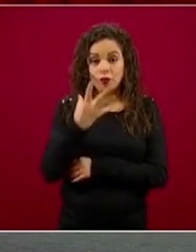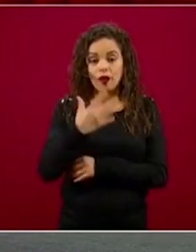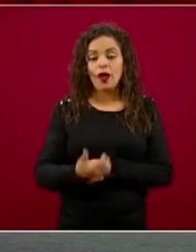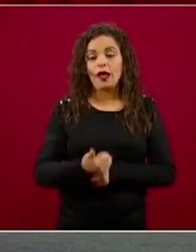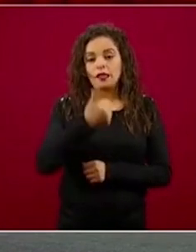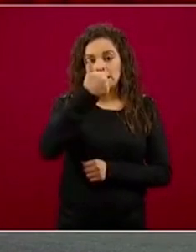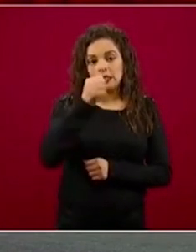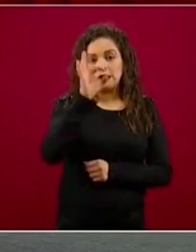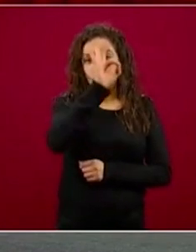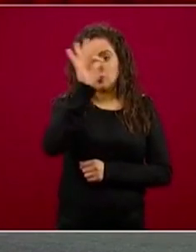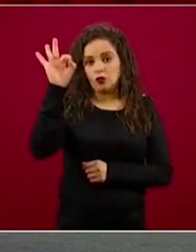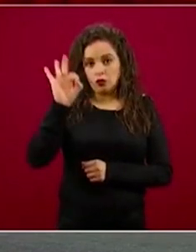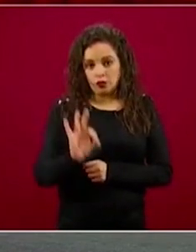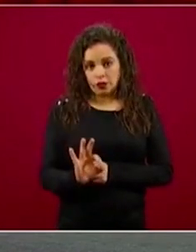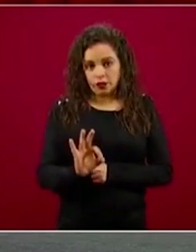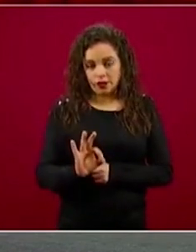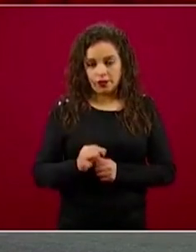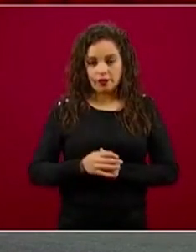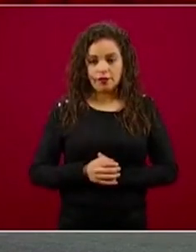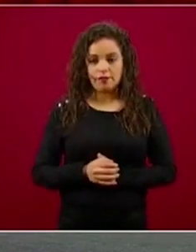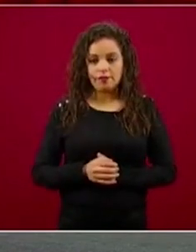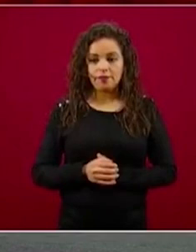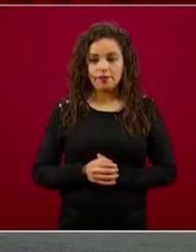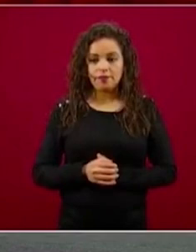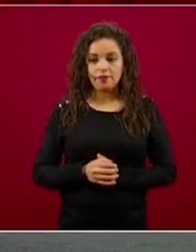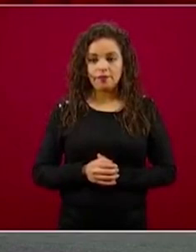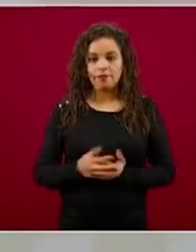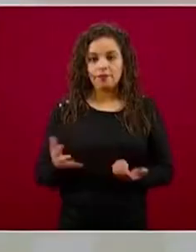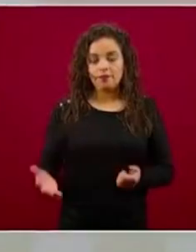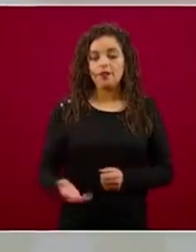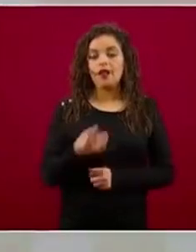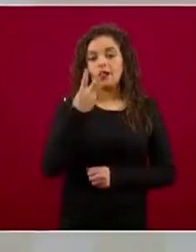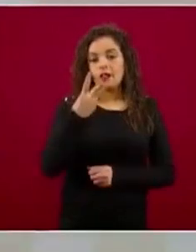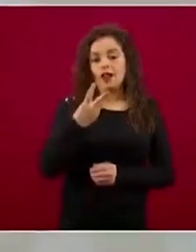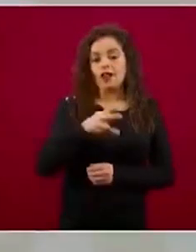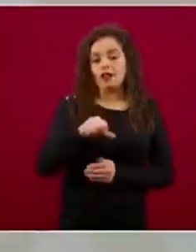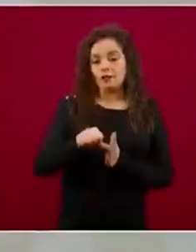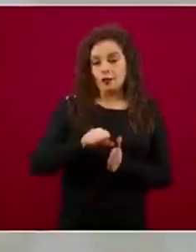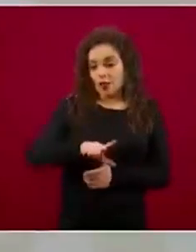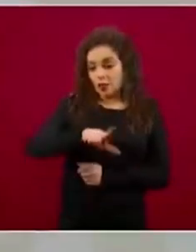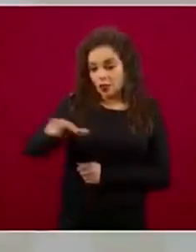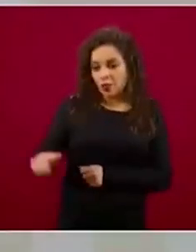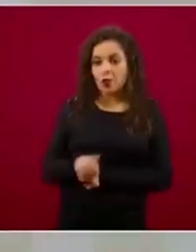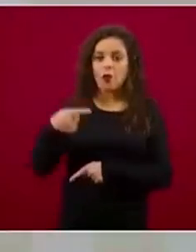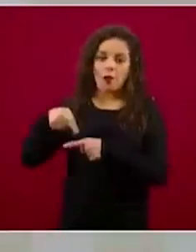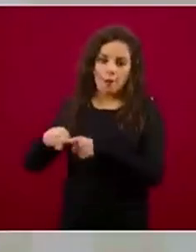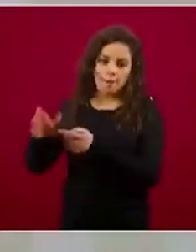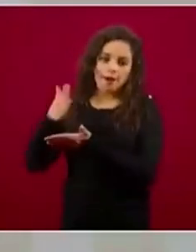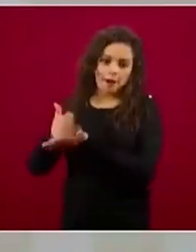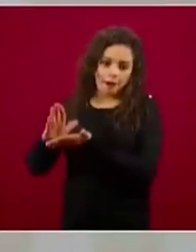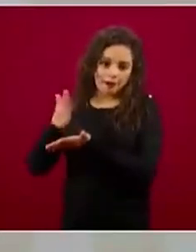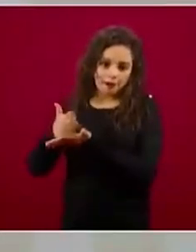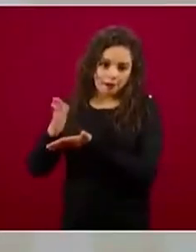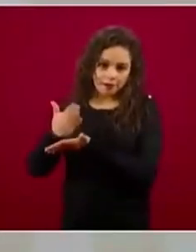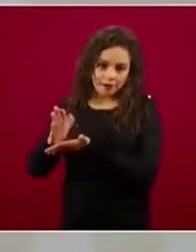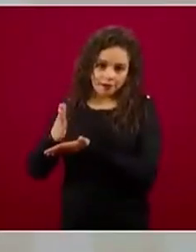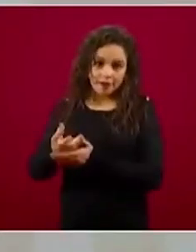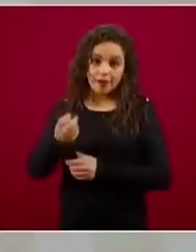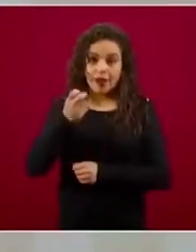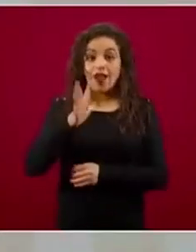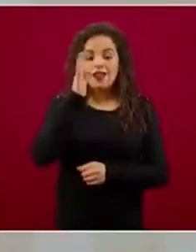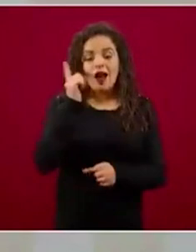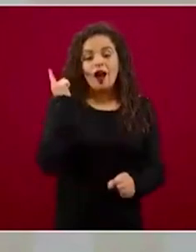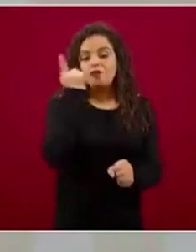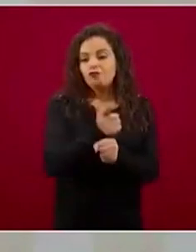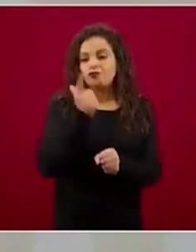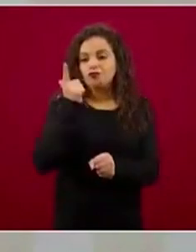6%, que tiene el periodo de gracia. Es decir, teníamos que explicar, o sea, ya teníamos identificados a los